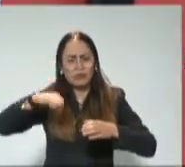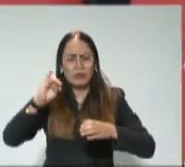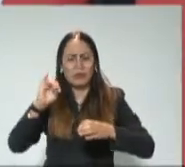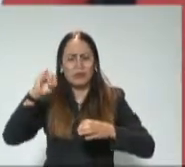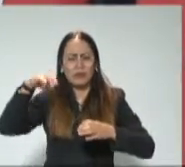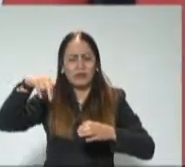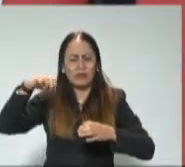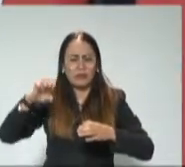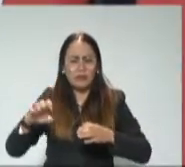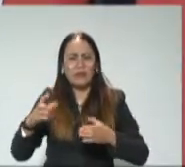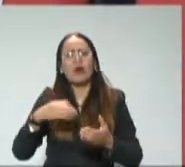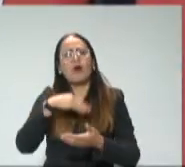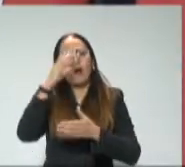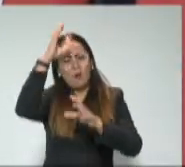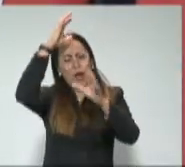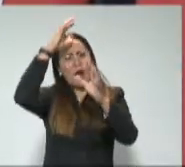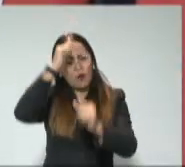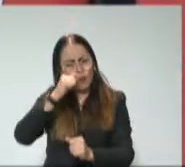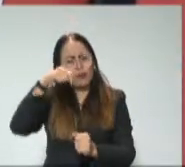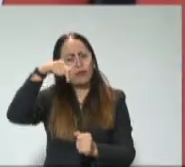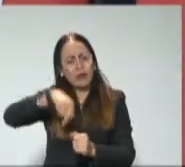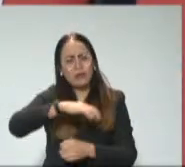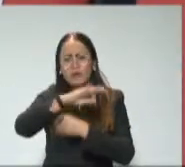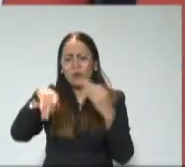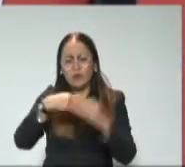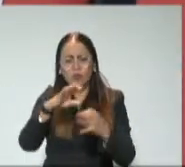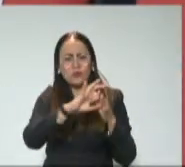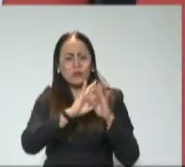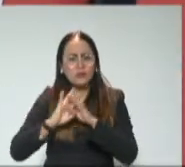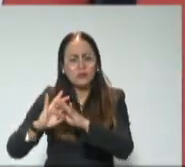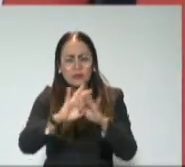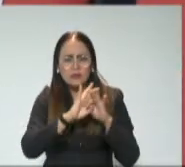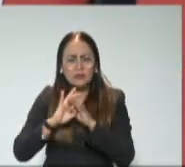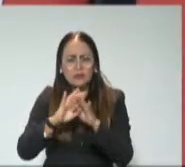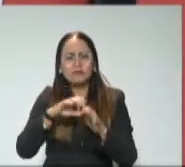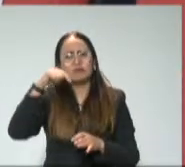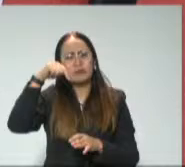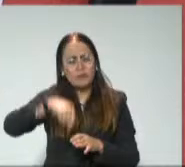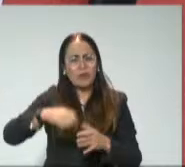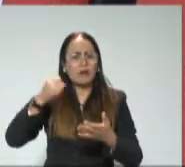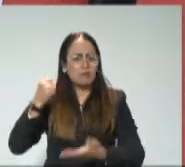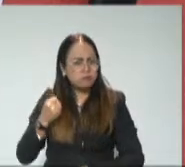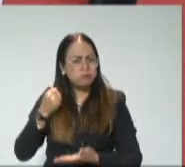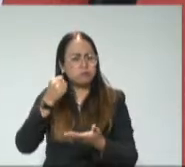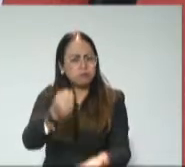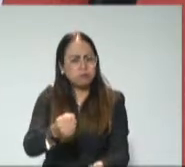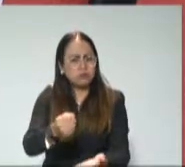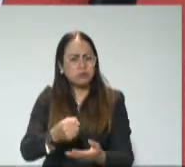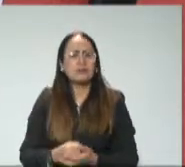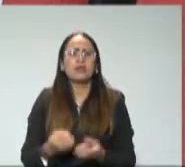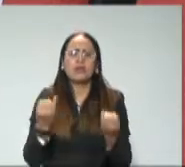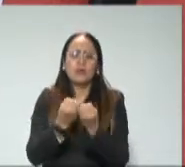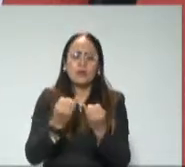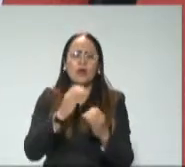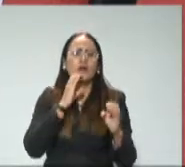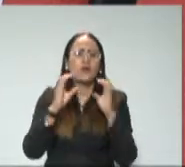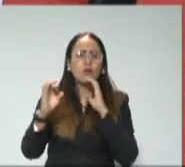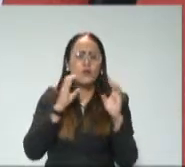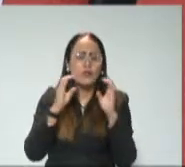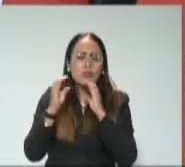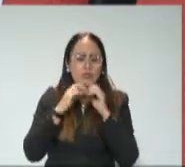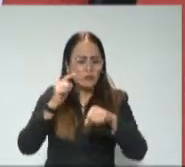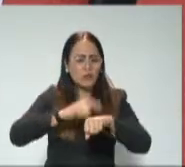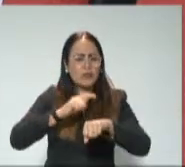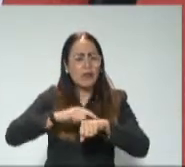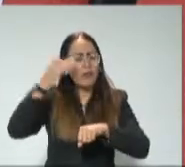a suscribir un convenio de colaboración que lleve a fiscalizar los recursos la comunicación y el tiempo